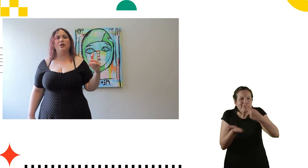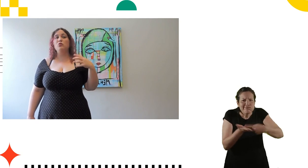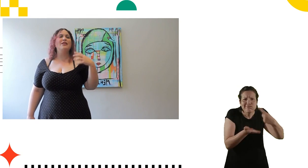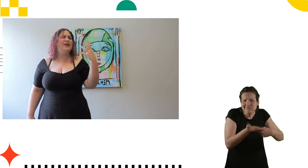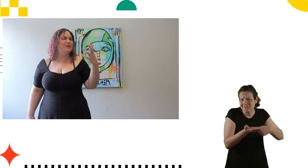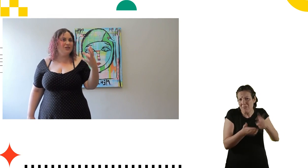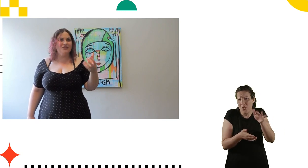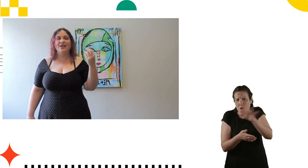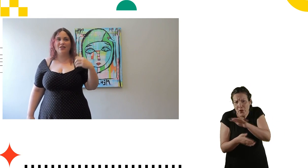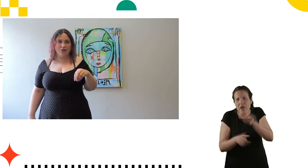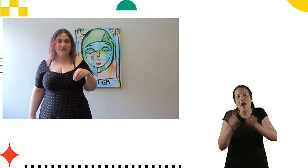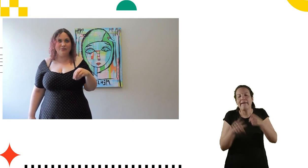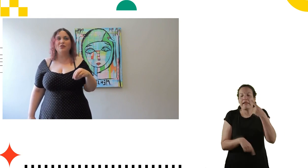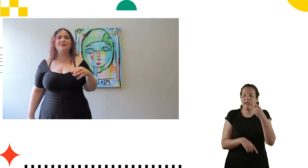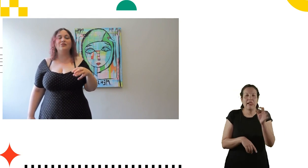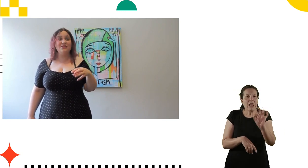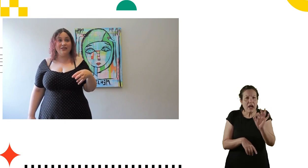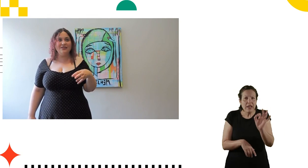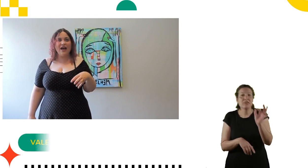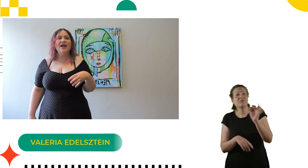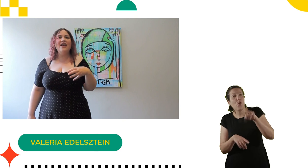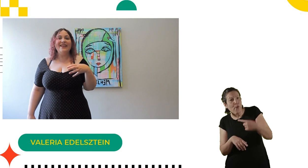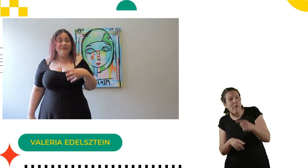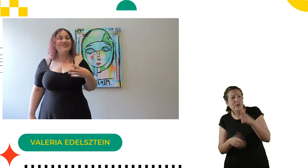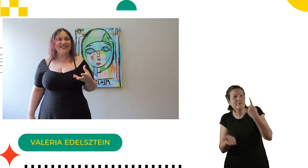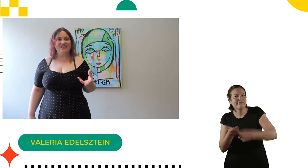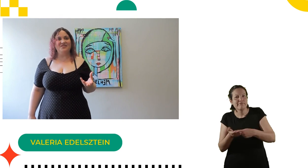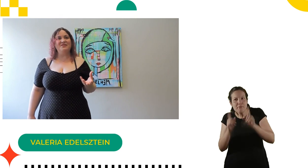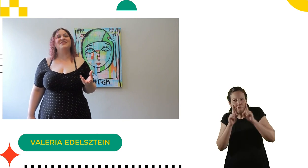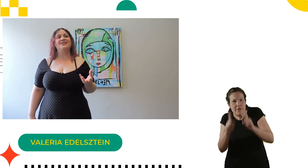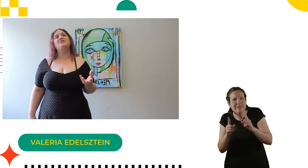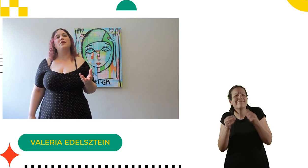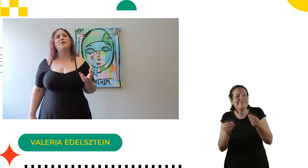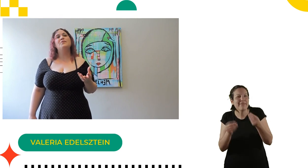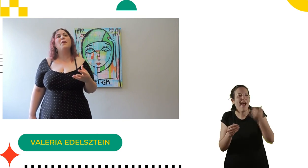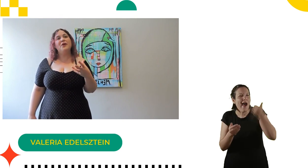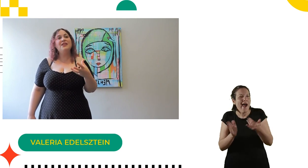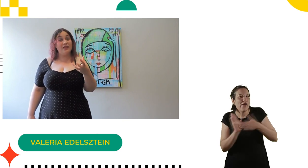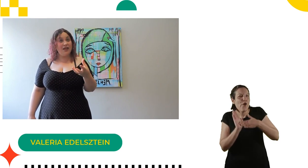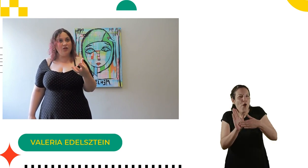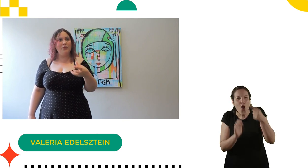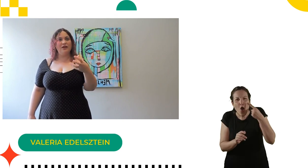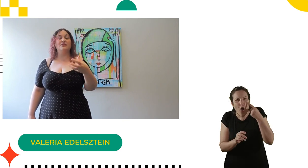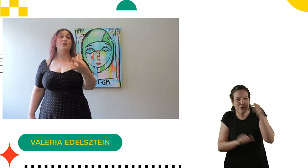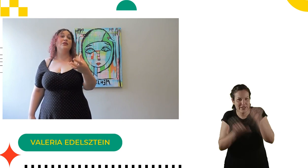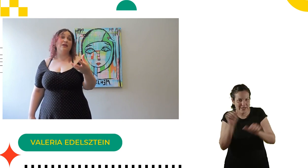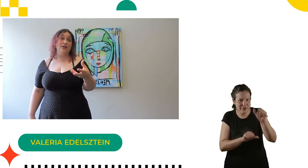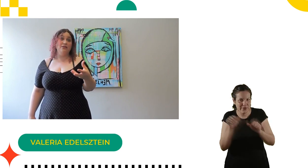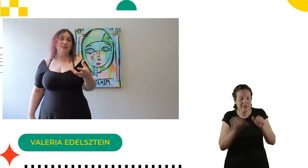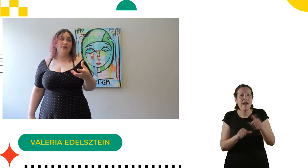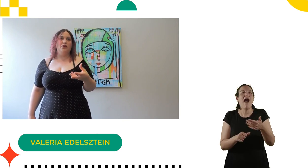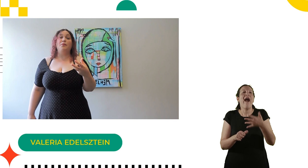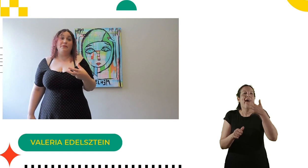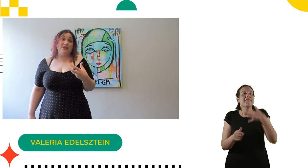el tiempo, algunas de manera más inconsciente, otras mucho más a conciencia, están basadas en conocimiento científico. Entonces, poder entender cómo es que se llegó hasta